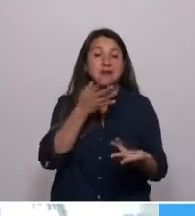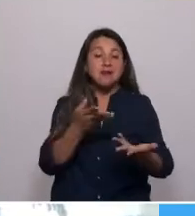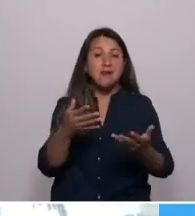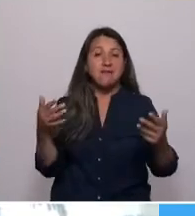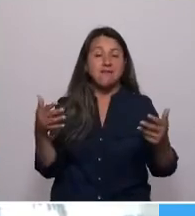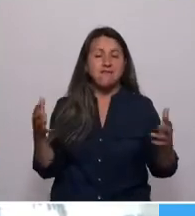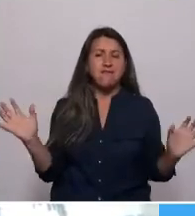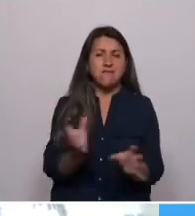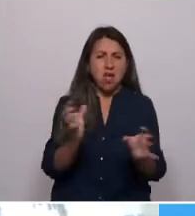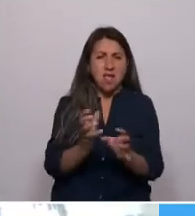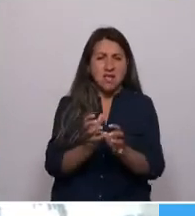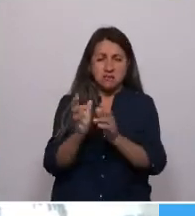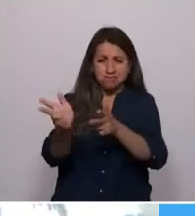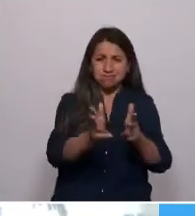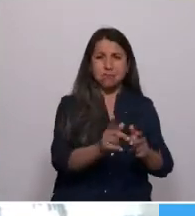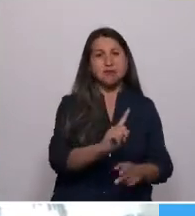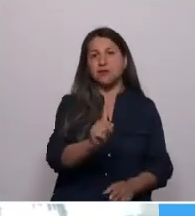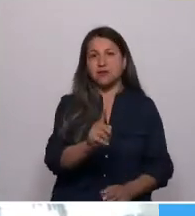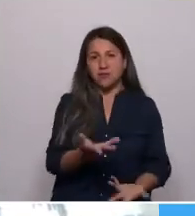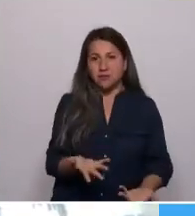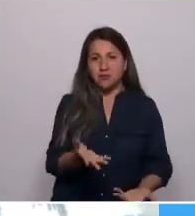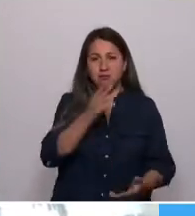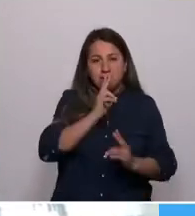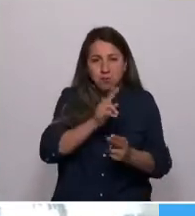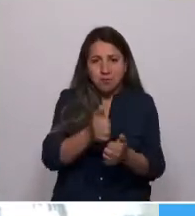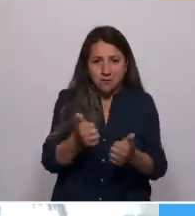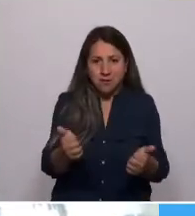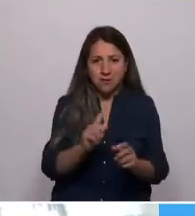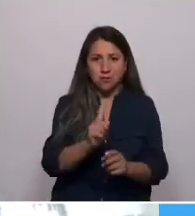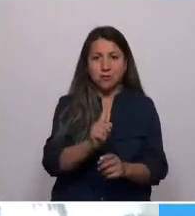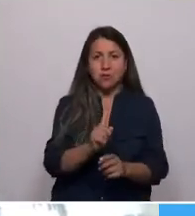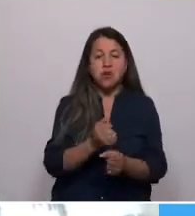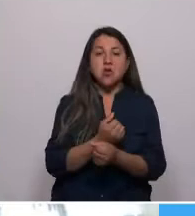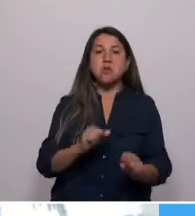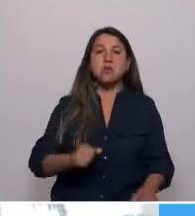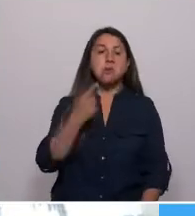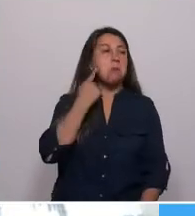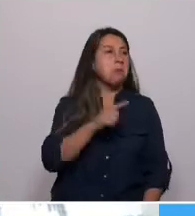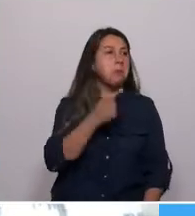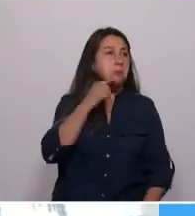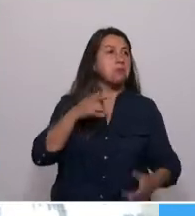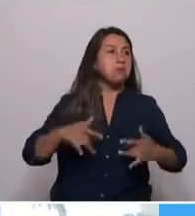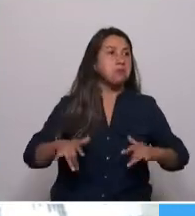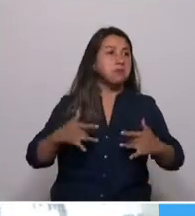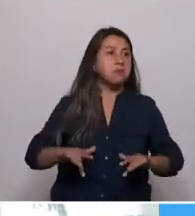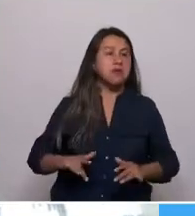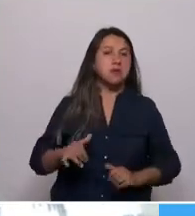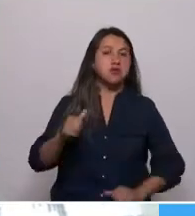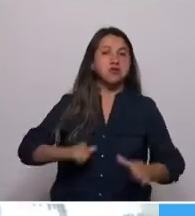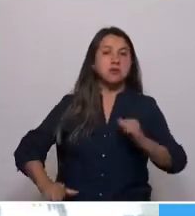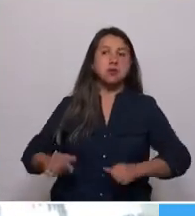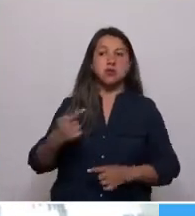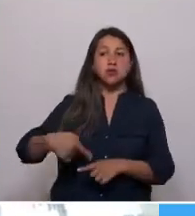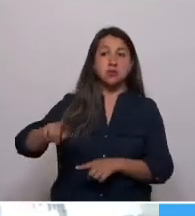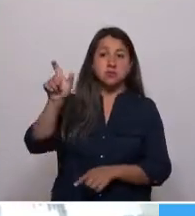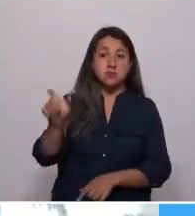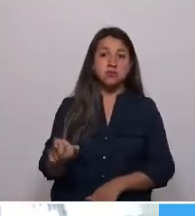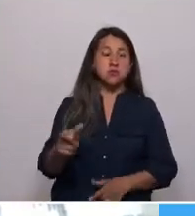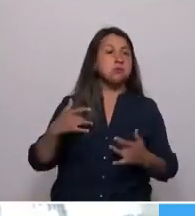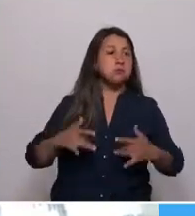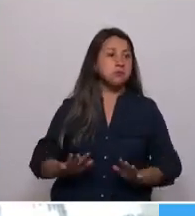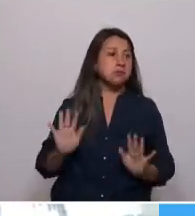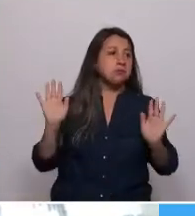respuesta tampoco podemos ser indiferentes al sufrimiento y el dolor ajeno y pretender